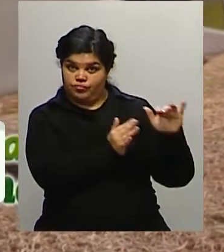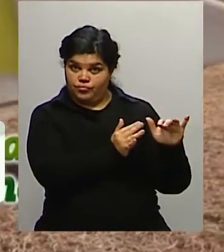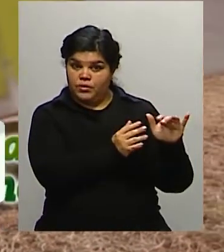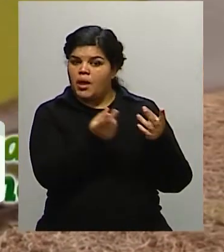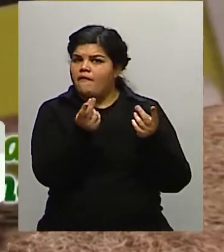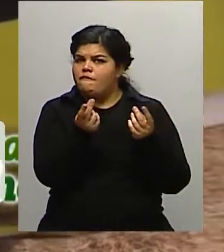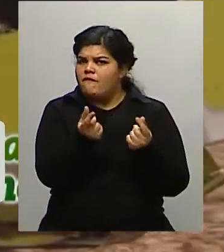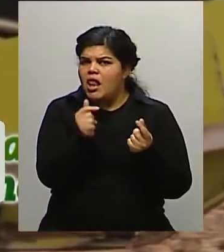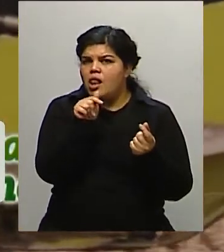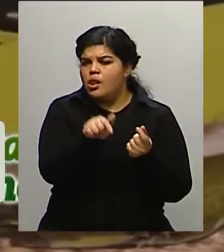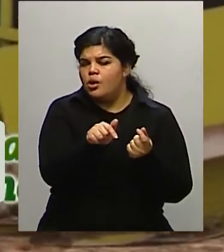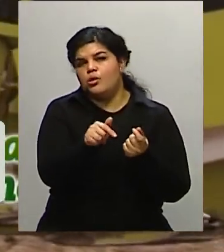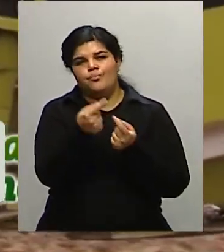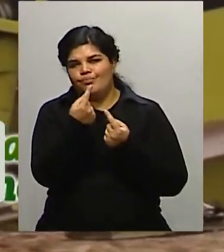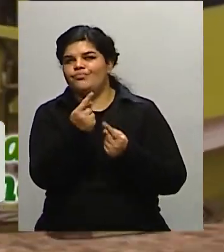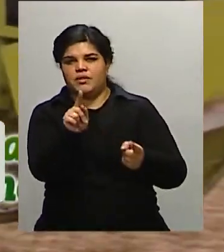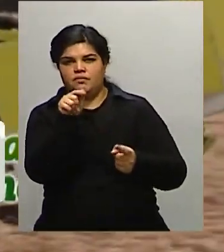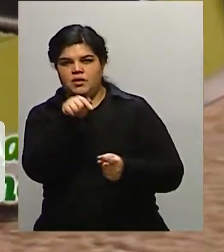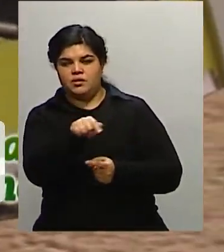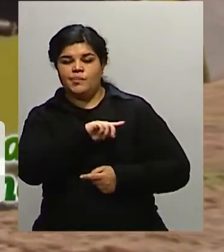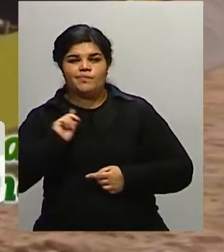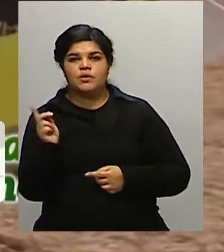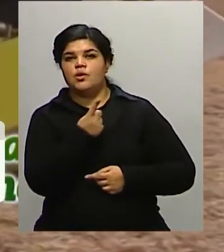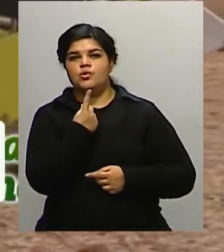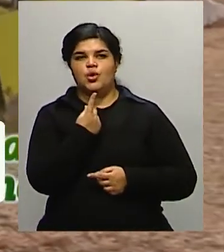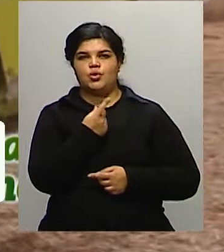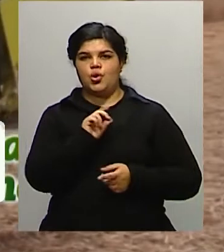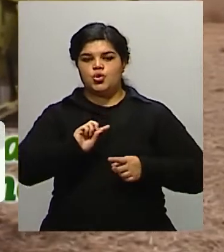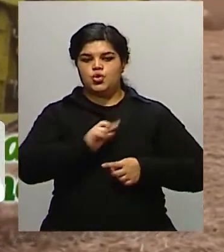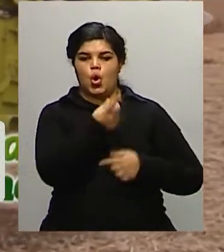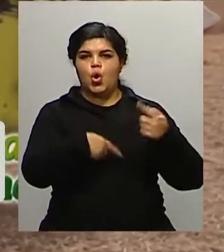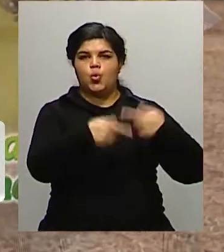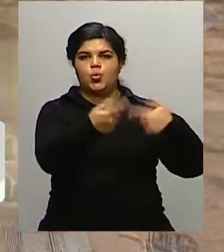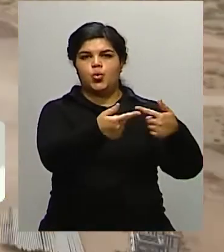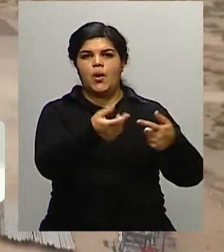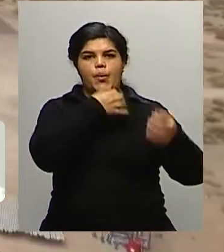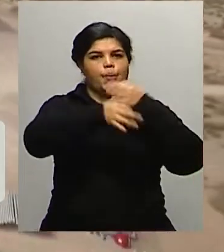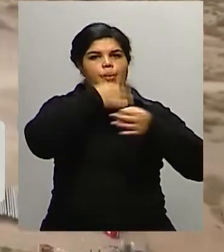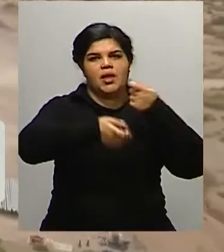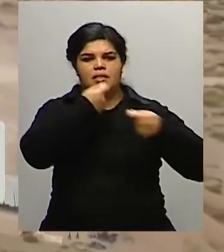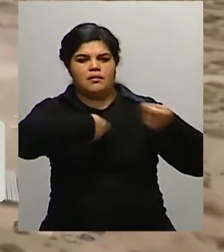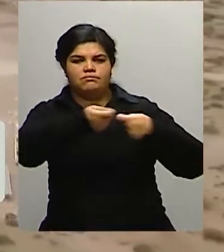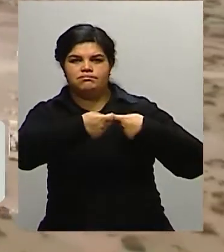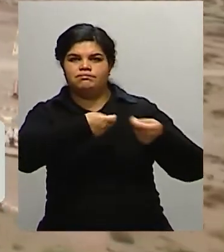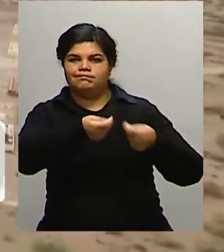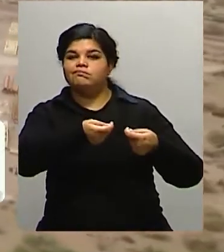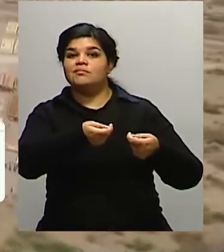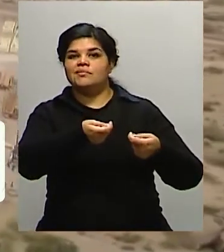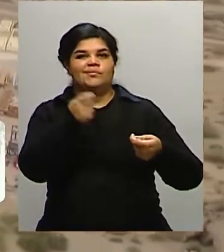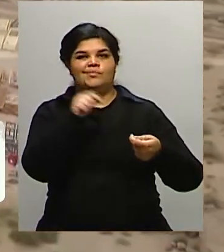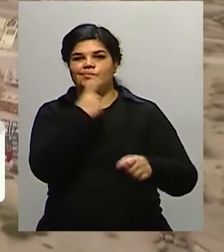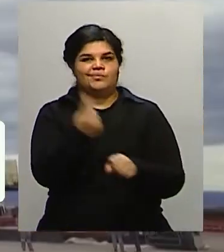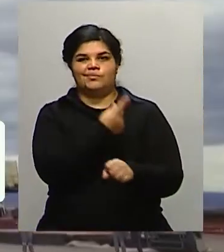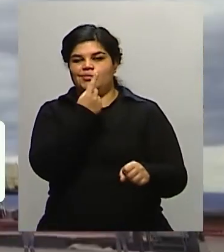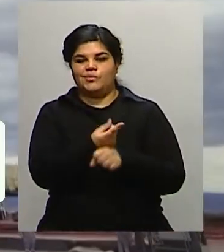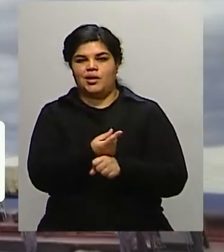Porque como nosotros dependemos de la importación de LNG, digamos, no había barcos disponibles. Entonces, no es solamente que uno